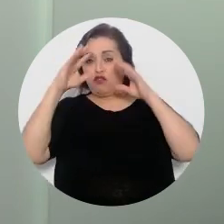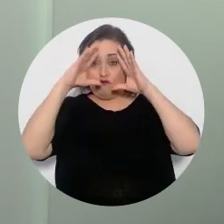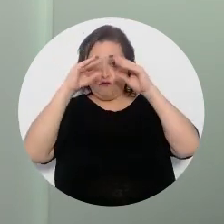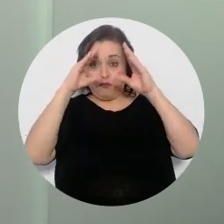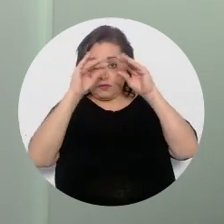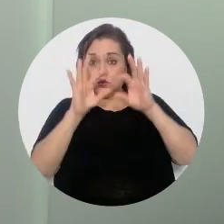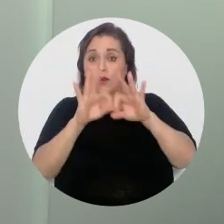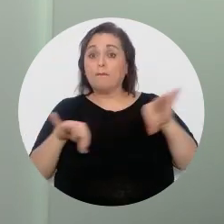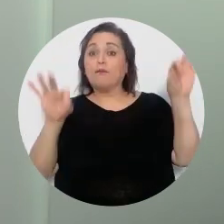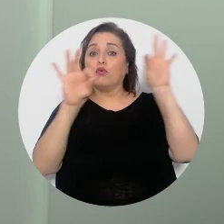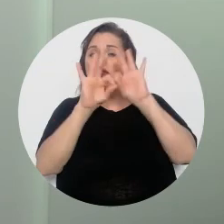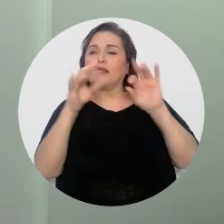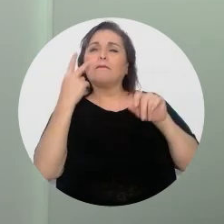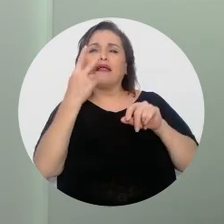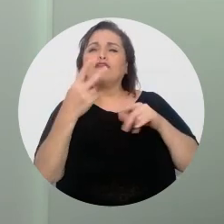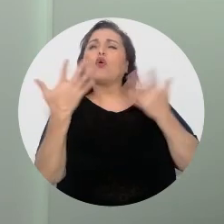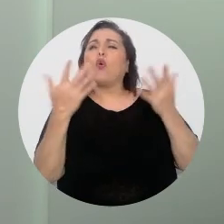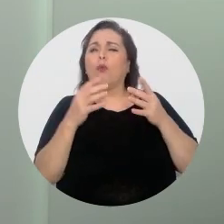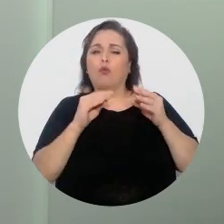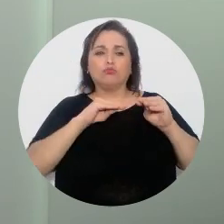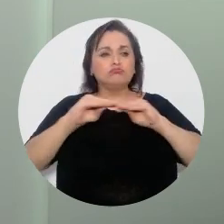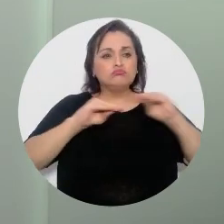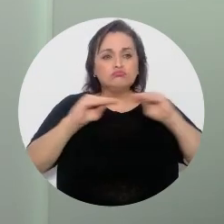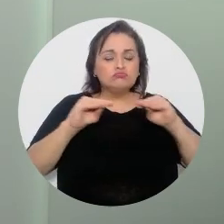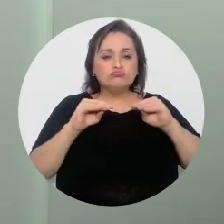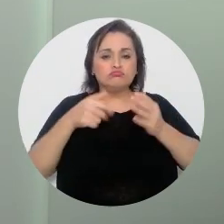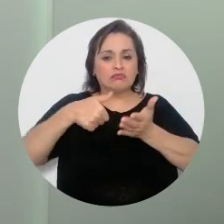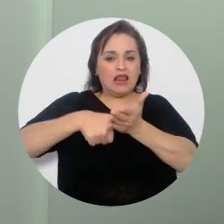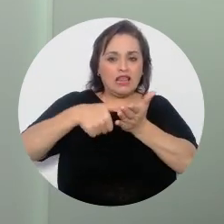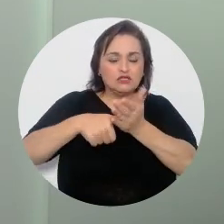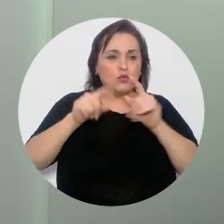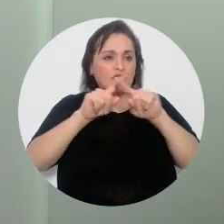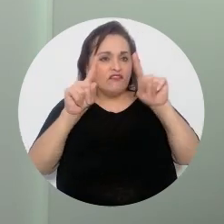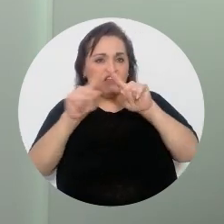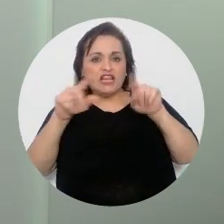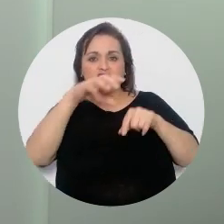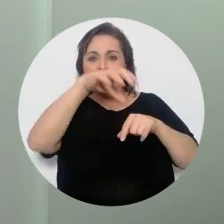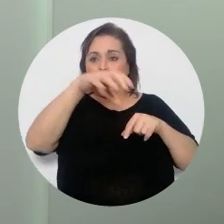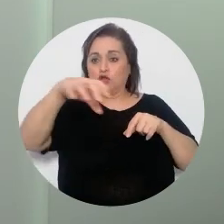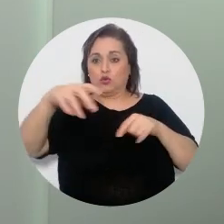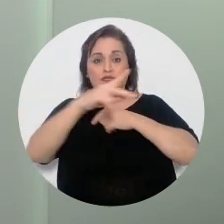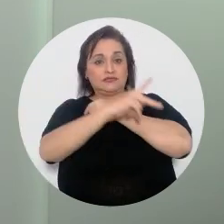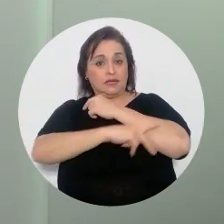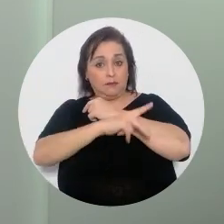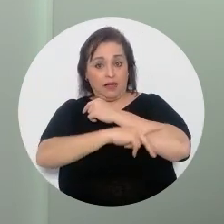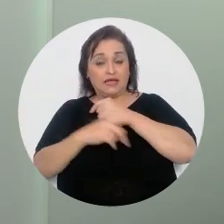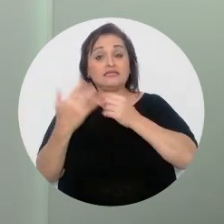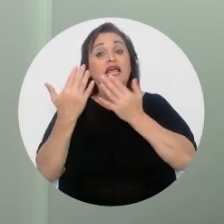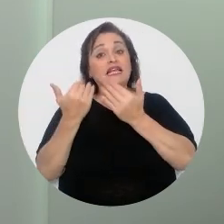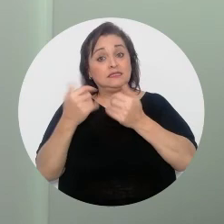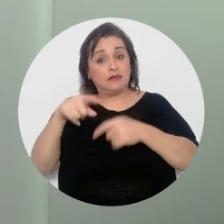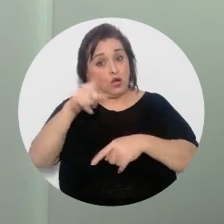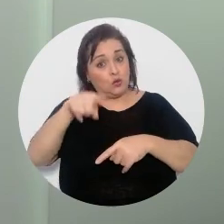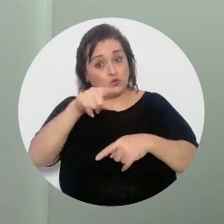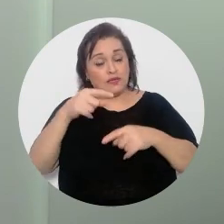muchas otras información importante para ver cómo se ha movido la elección en los diferentes cantones de nuestro